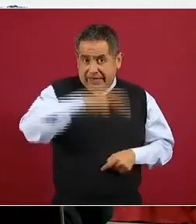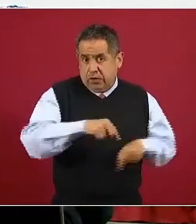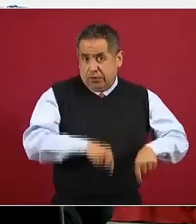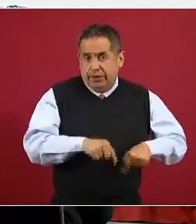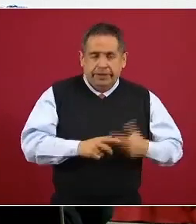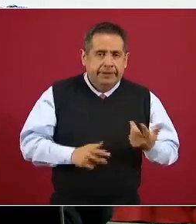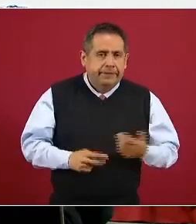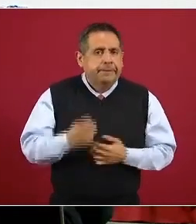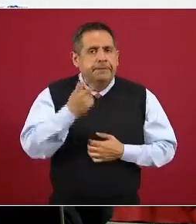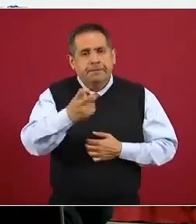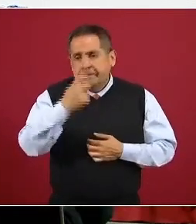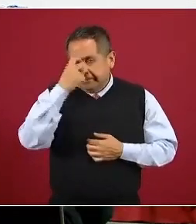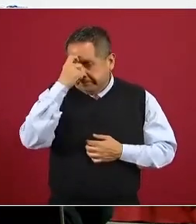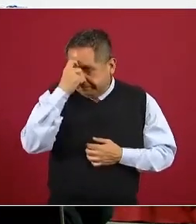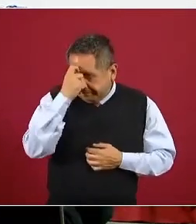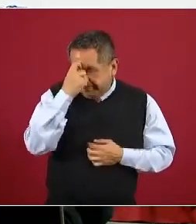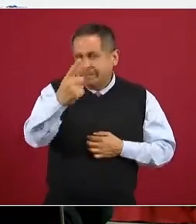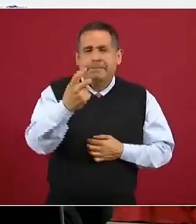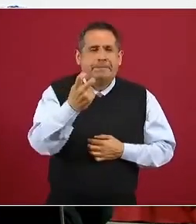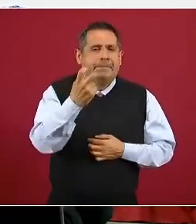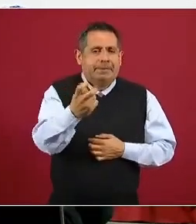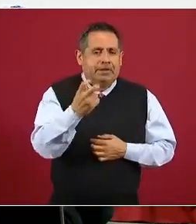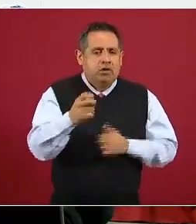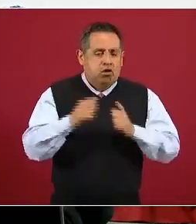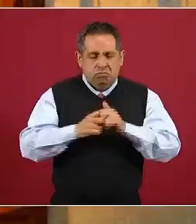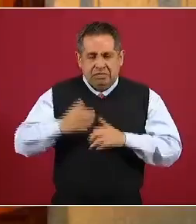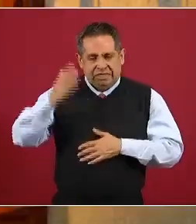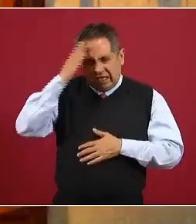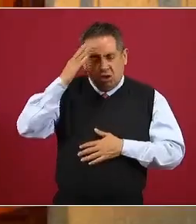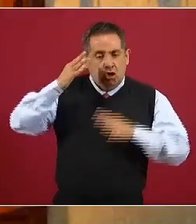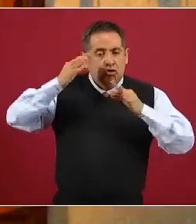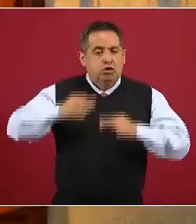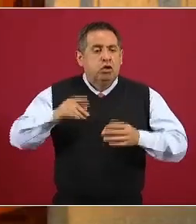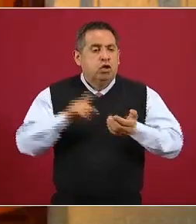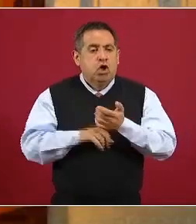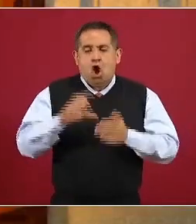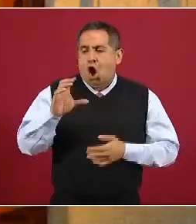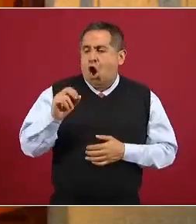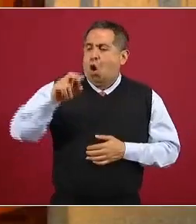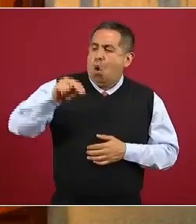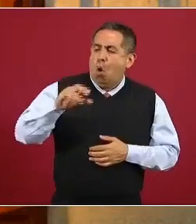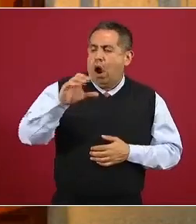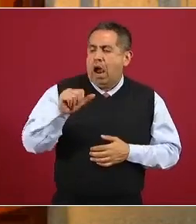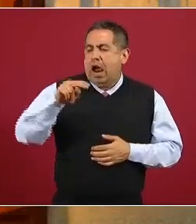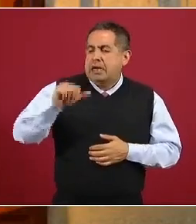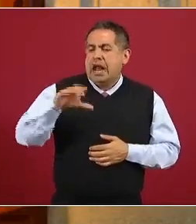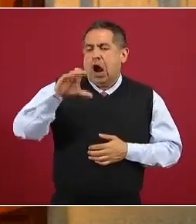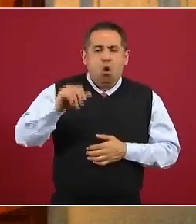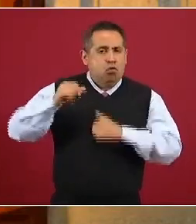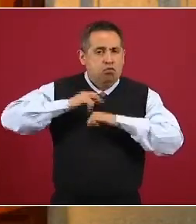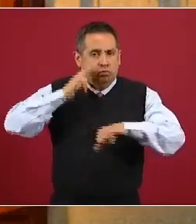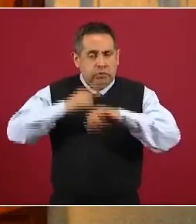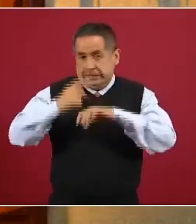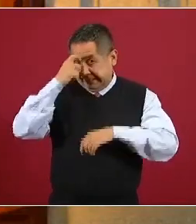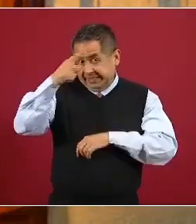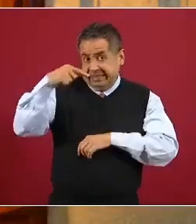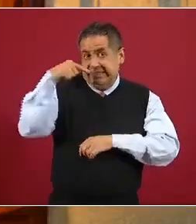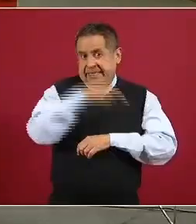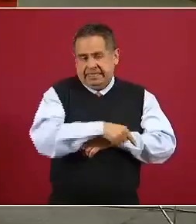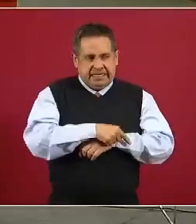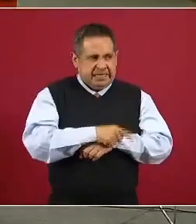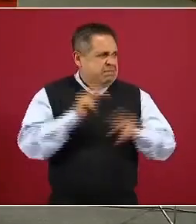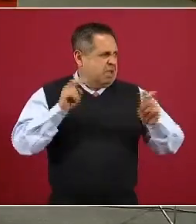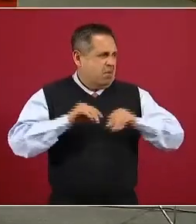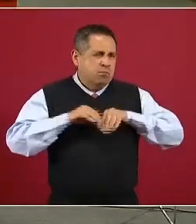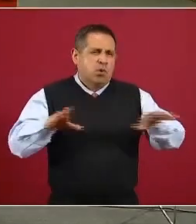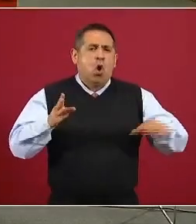así como, bajo el liderazgo original de Concanaco, surge la idea del Buen